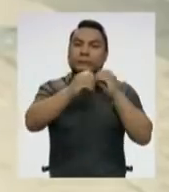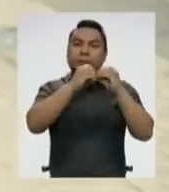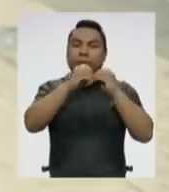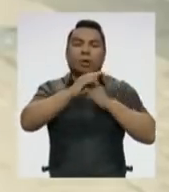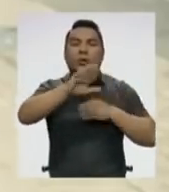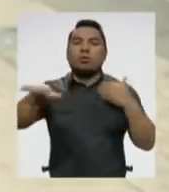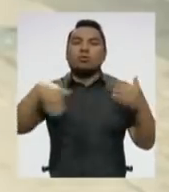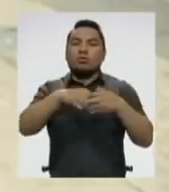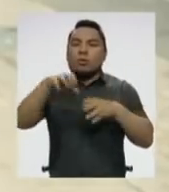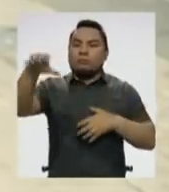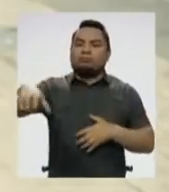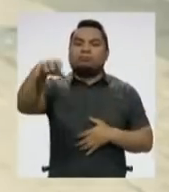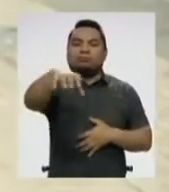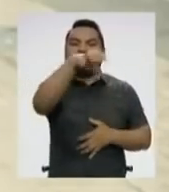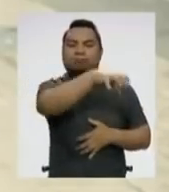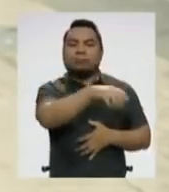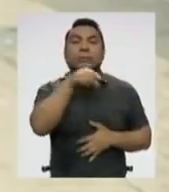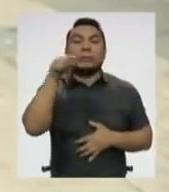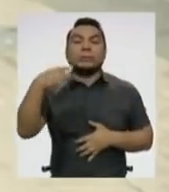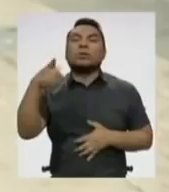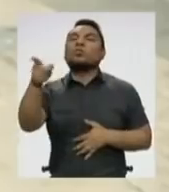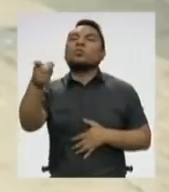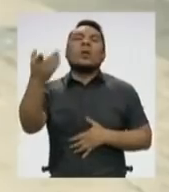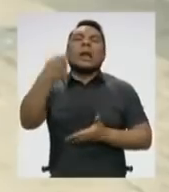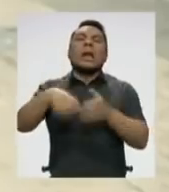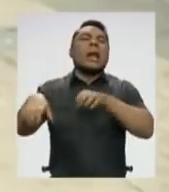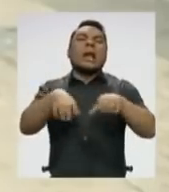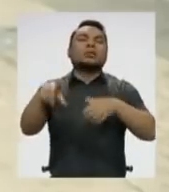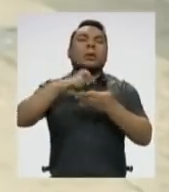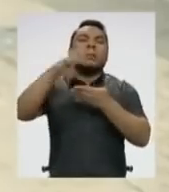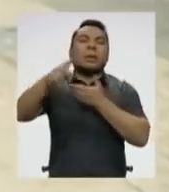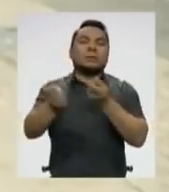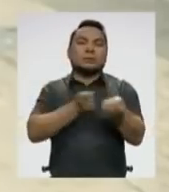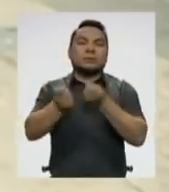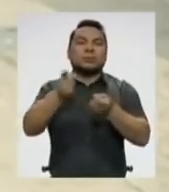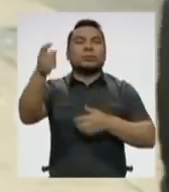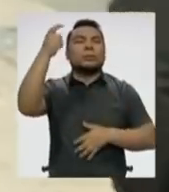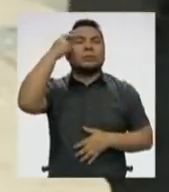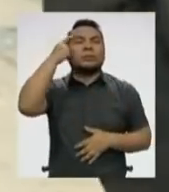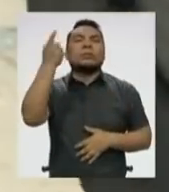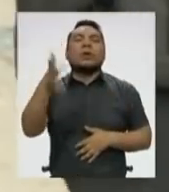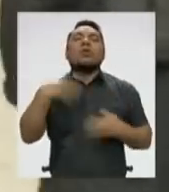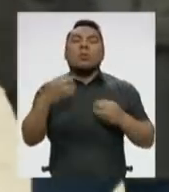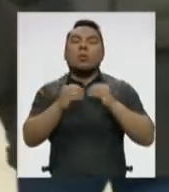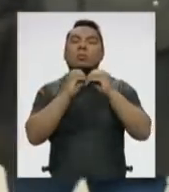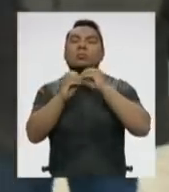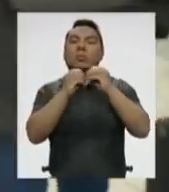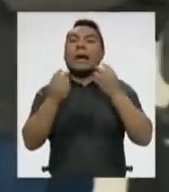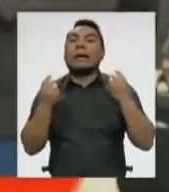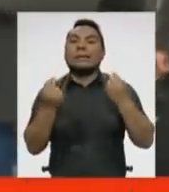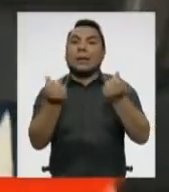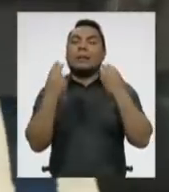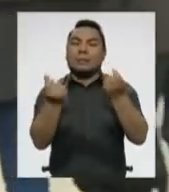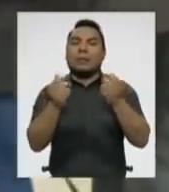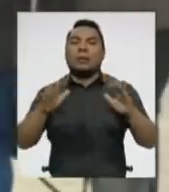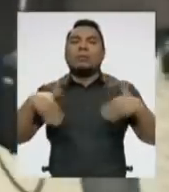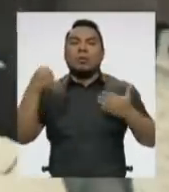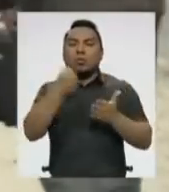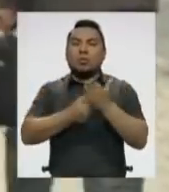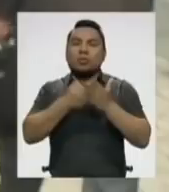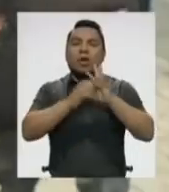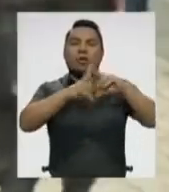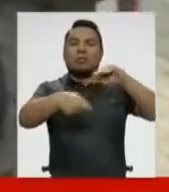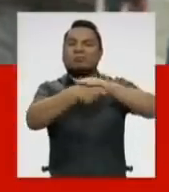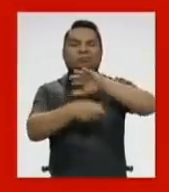los ámbitos estatales. Basado en su plan de gobierno, ¿cuáles cree usted que son las medidas más rápidas y eficaces para luchar contra